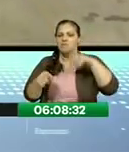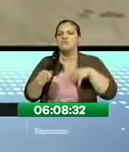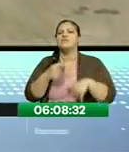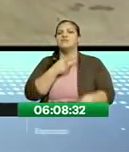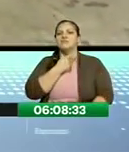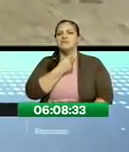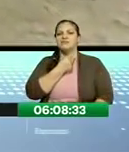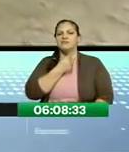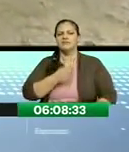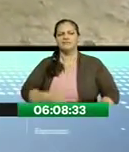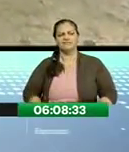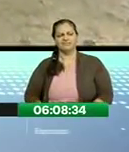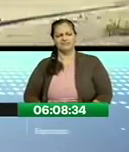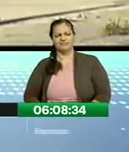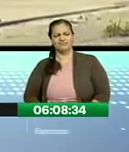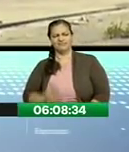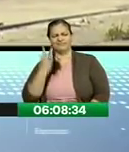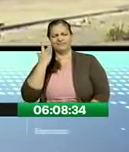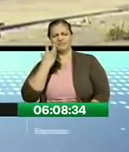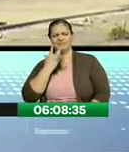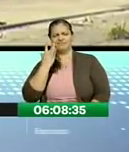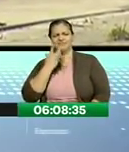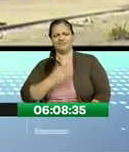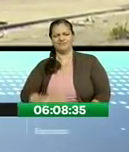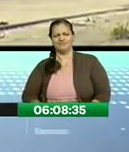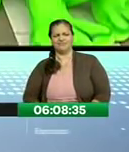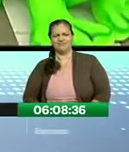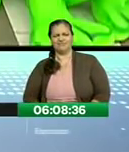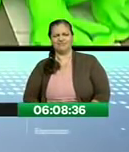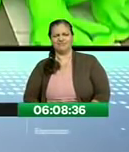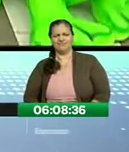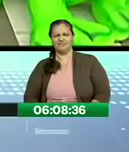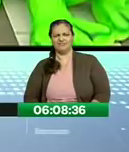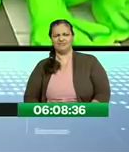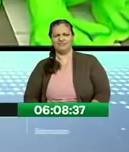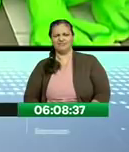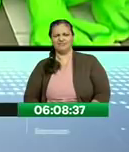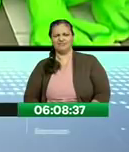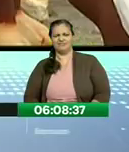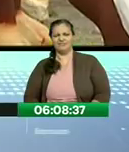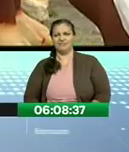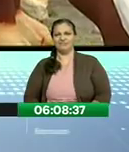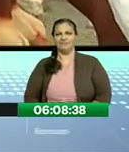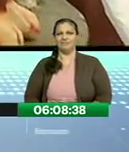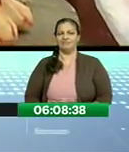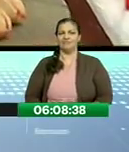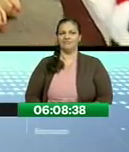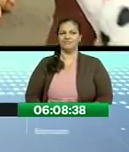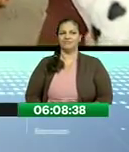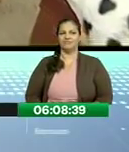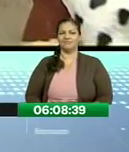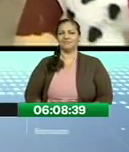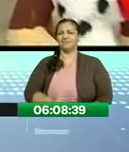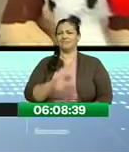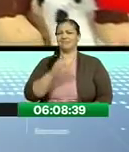Yo pensaba que te gustaba el muñeco de la ciudad. No, el muñeco diabólico. ¿Y por qué? ¿Quieres que le haga diablura?